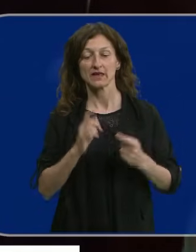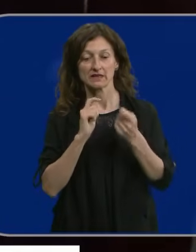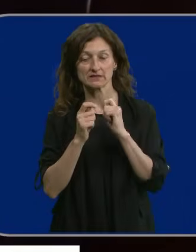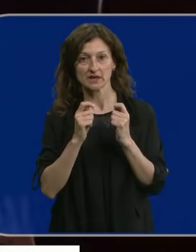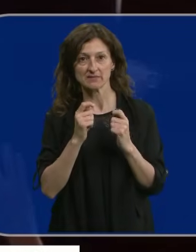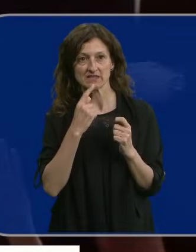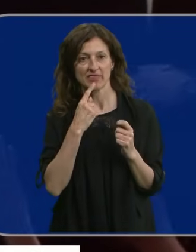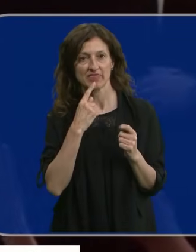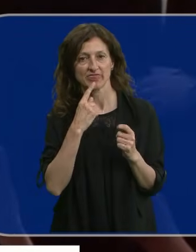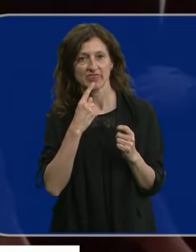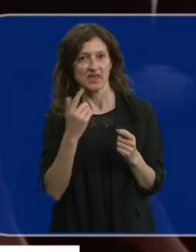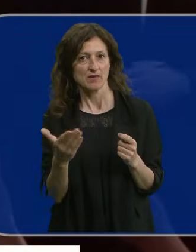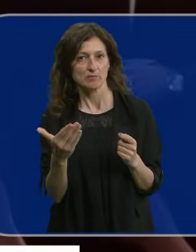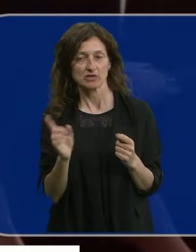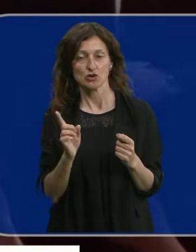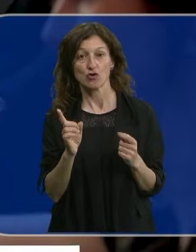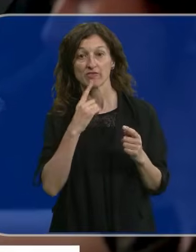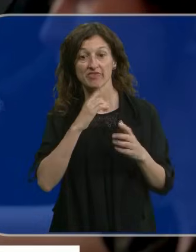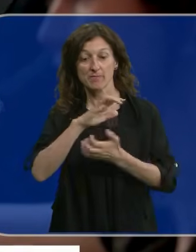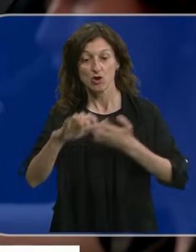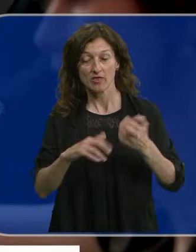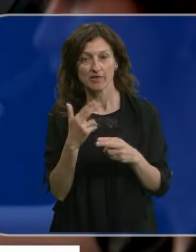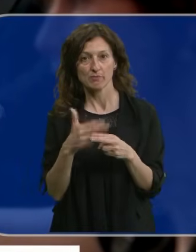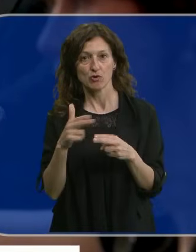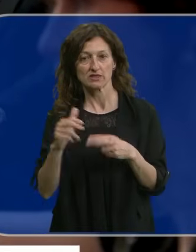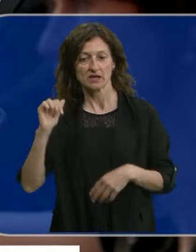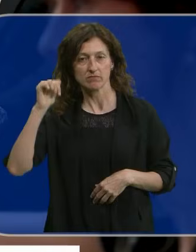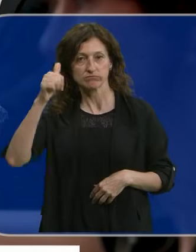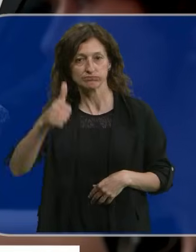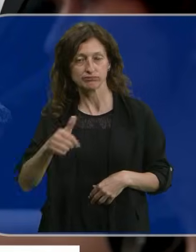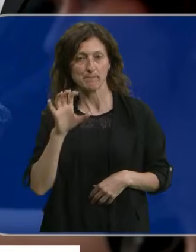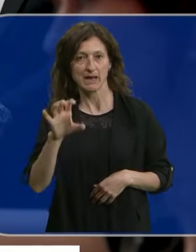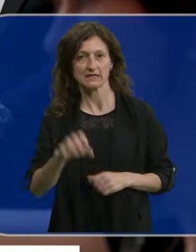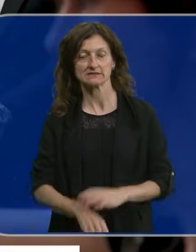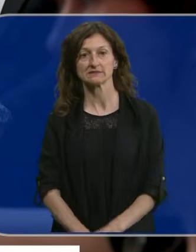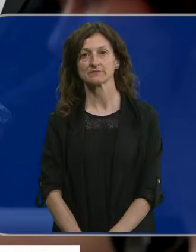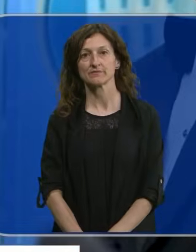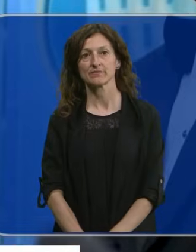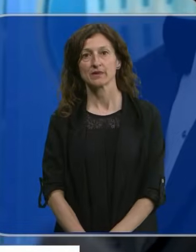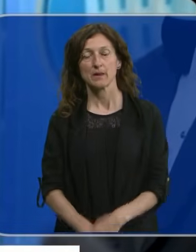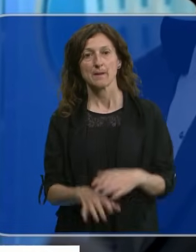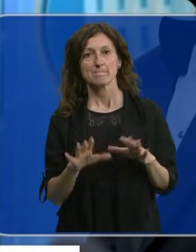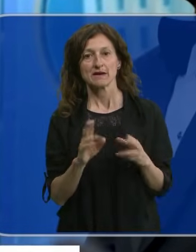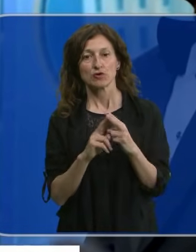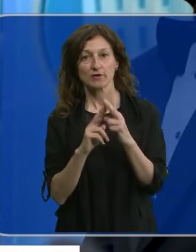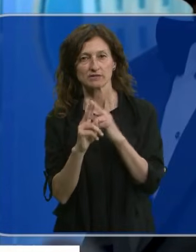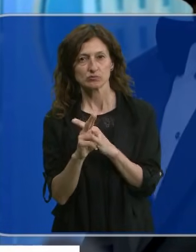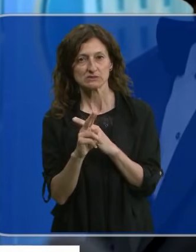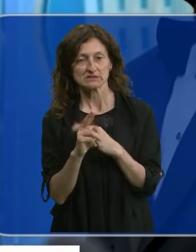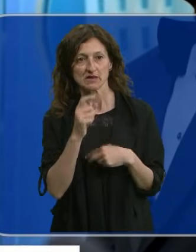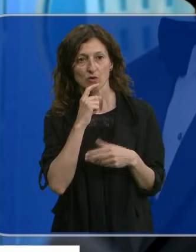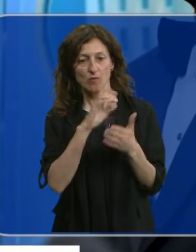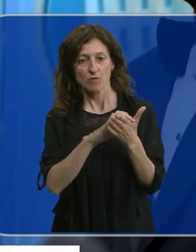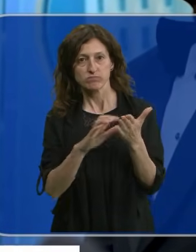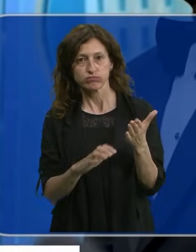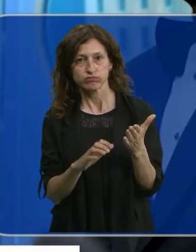de Estados Unidos quita hierro a lo ocurrido y dice que la violencia política siempre ha estado presente en su país, pero ha reaccionado así cuando le han